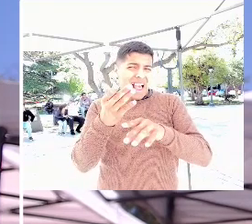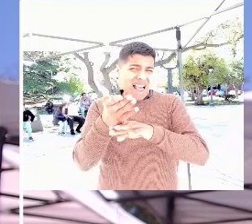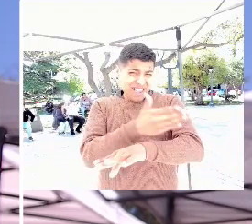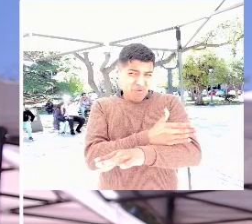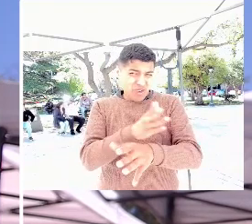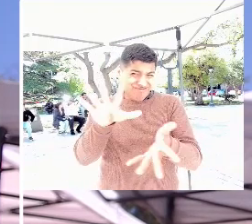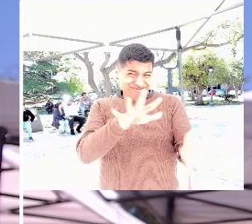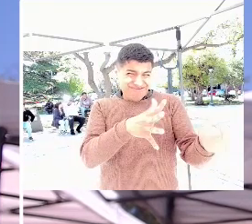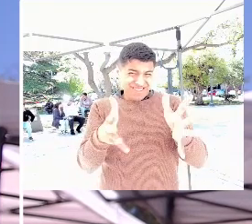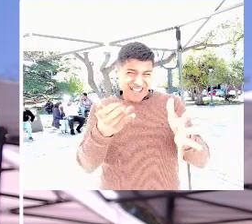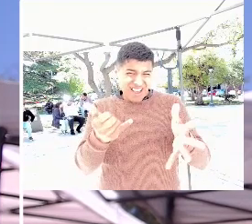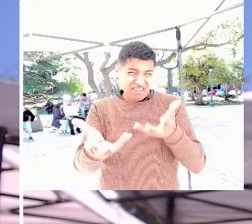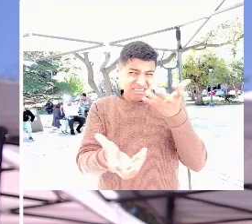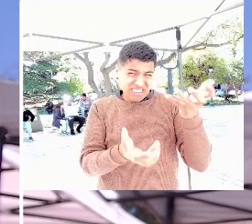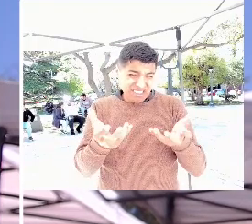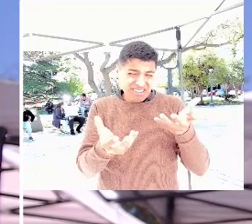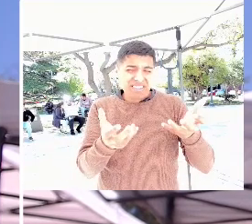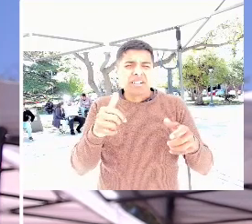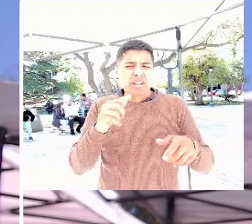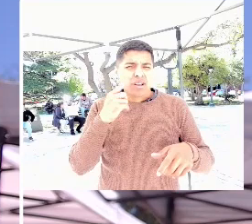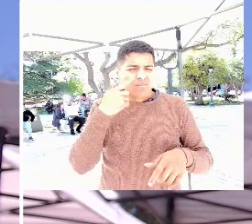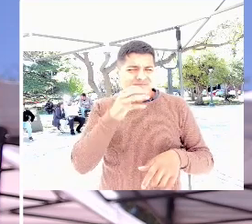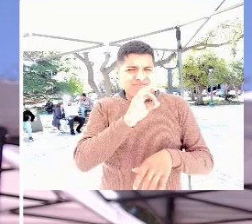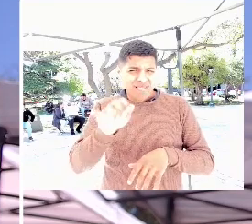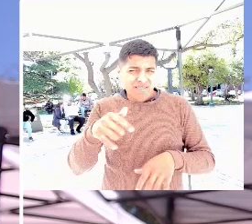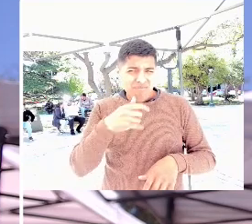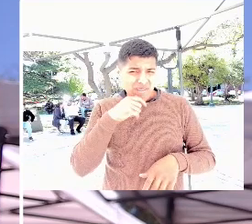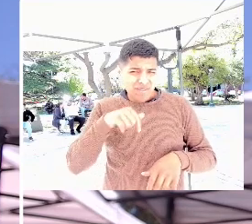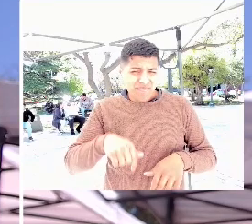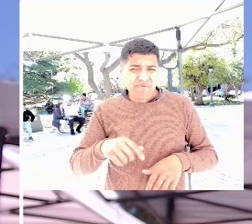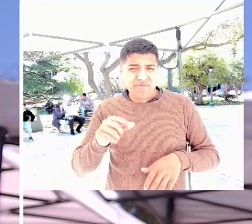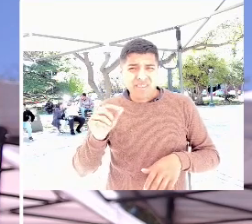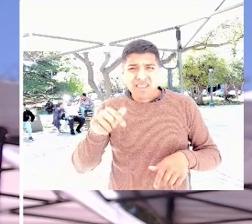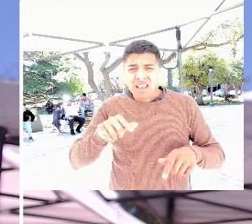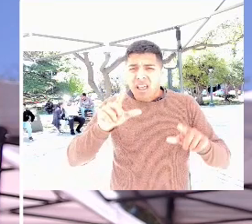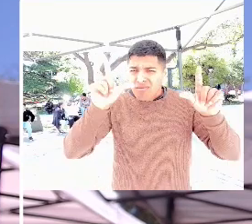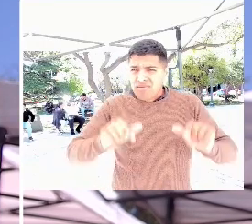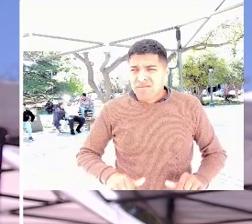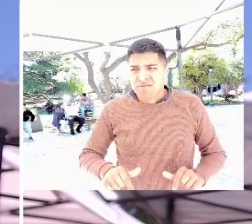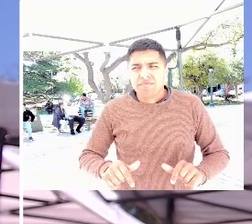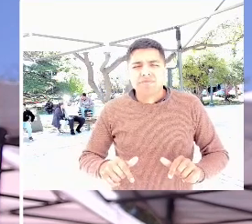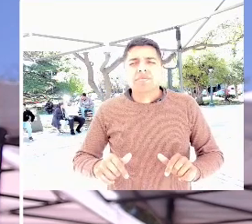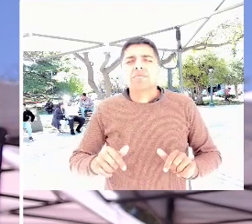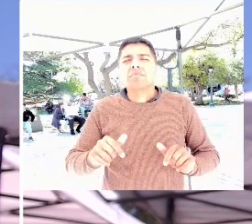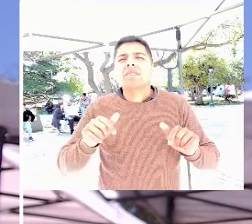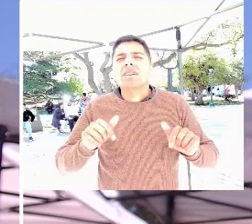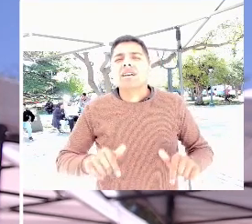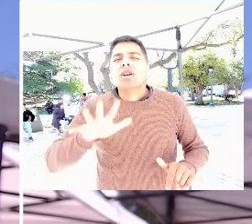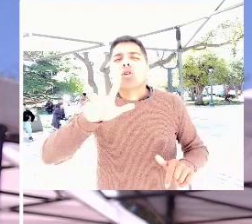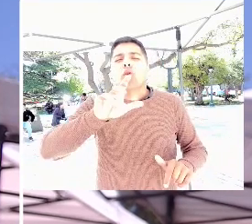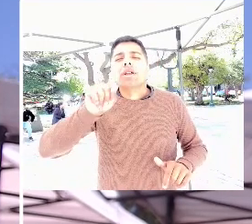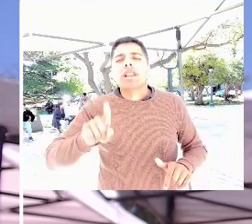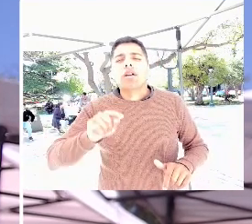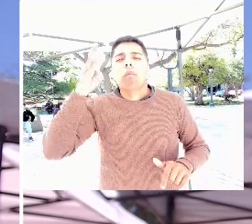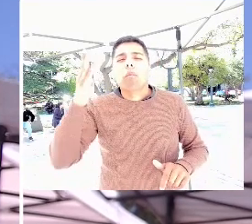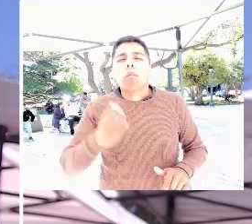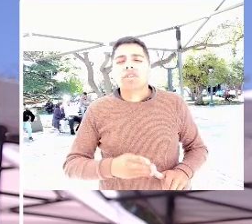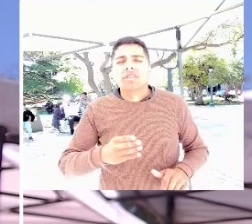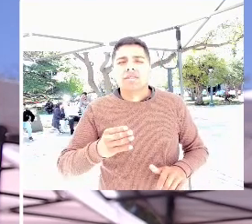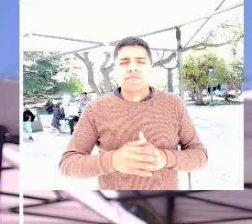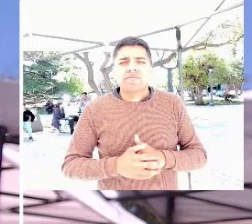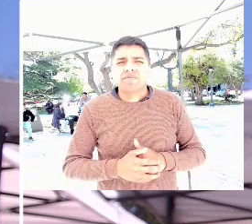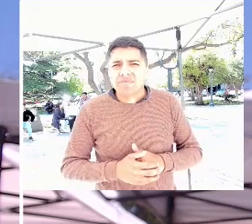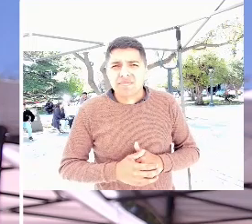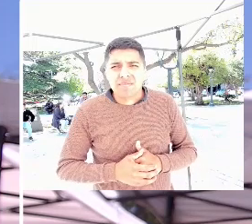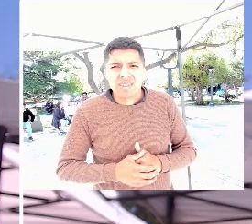sido testigos en Mendoza sean menores. Ese 51% también incorpora